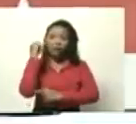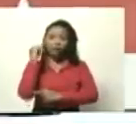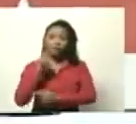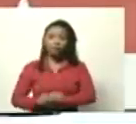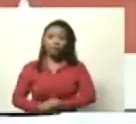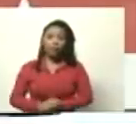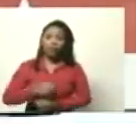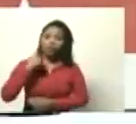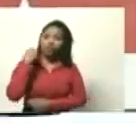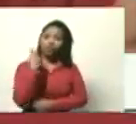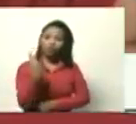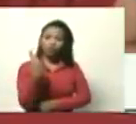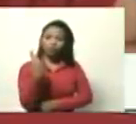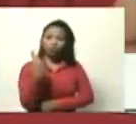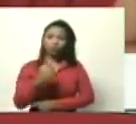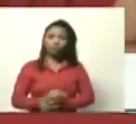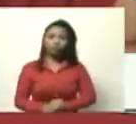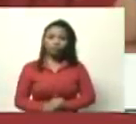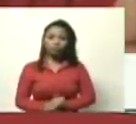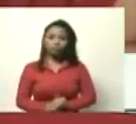venezolanas. Solos.